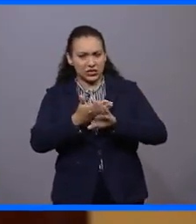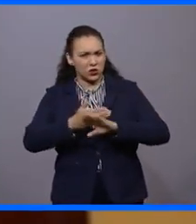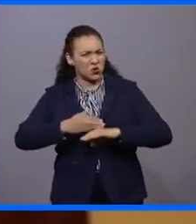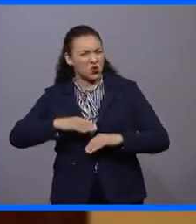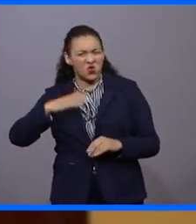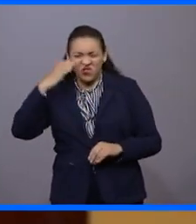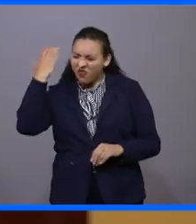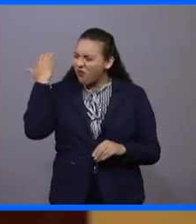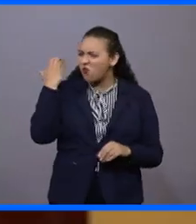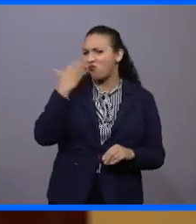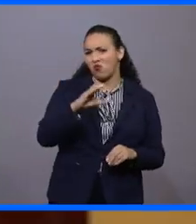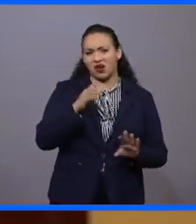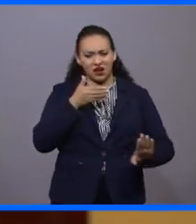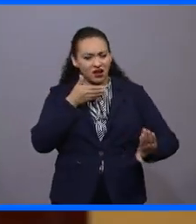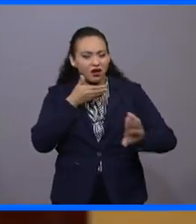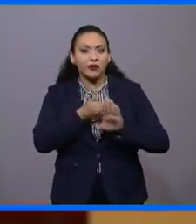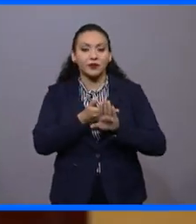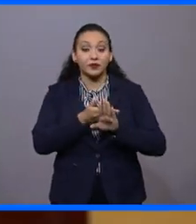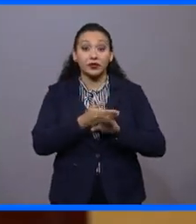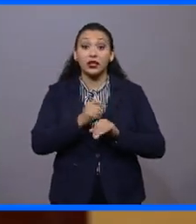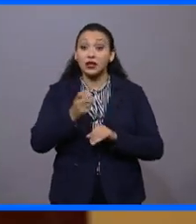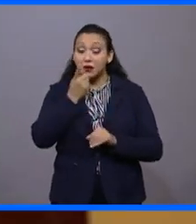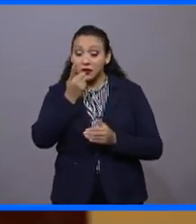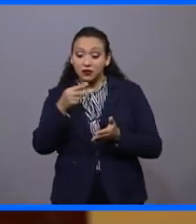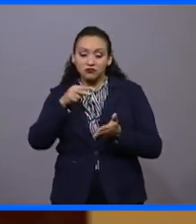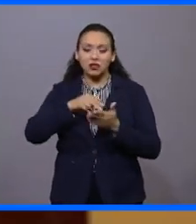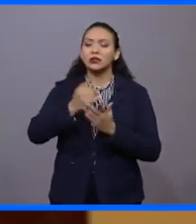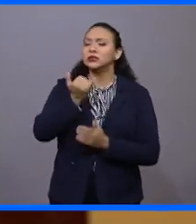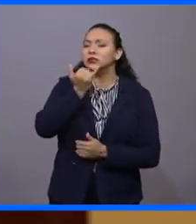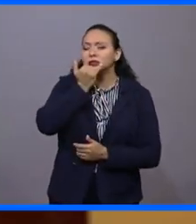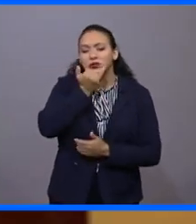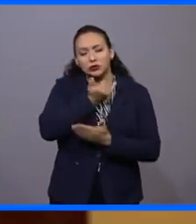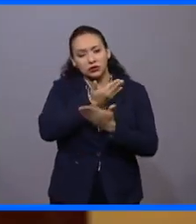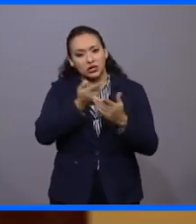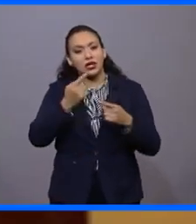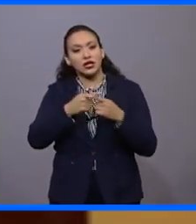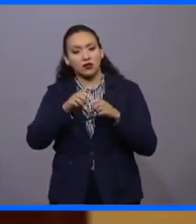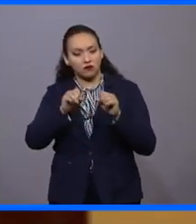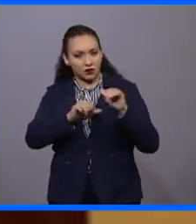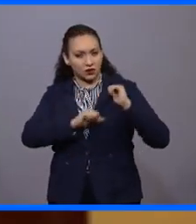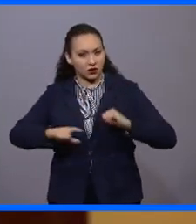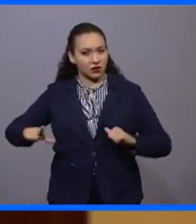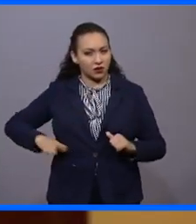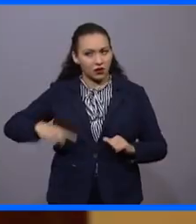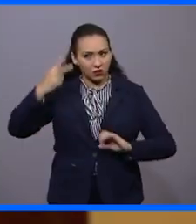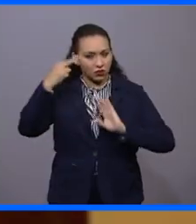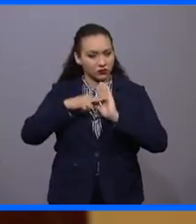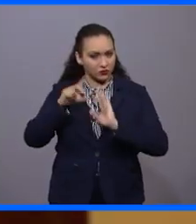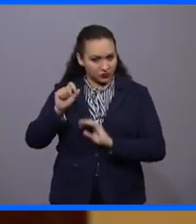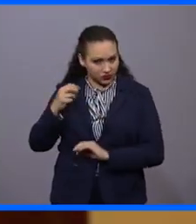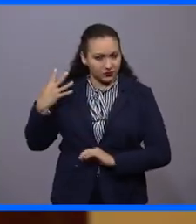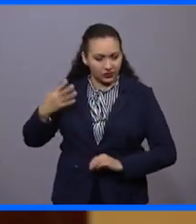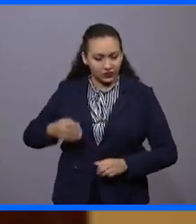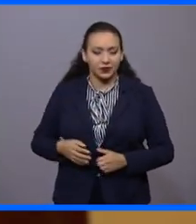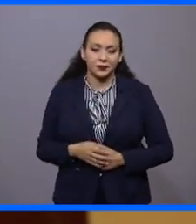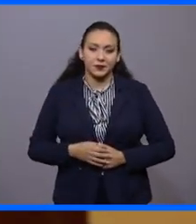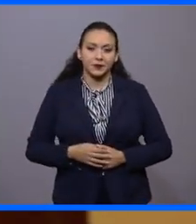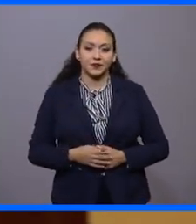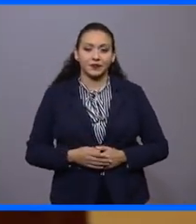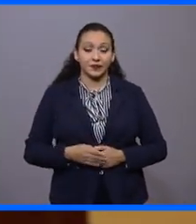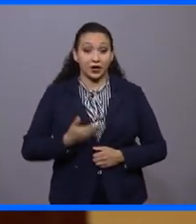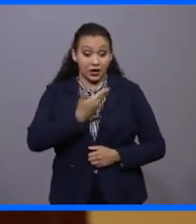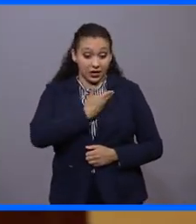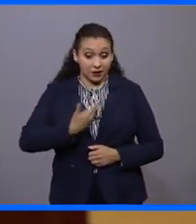lesa humanidad, así como la disculpa pública ofrecida por la Secretaría de Gobernación en 2024.